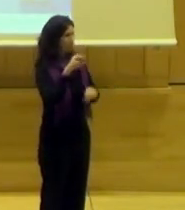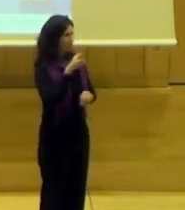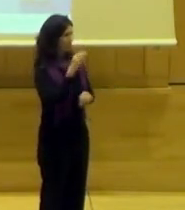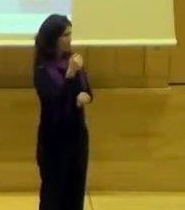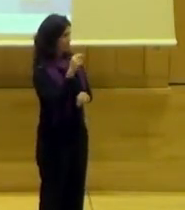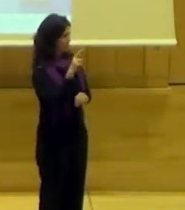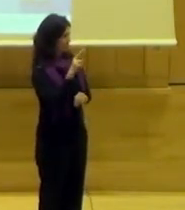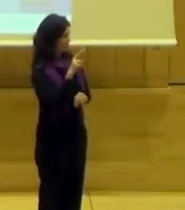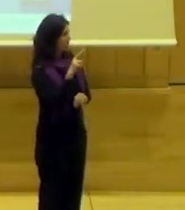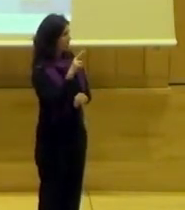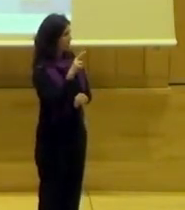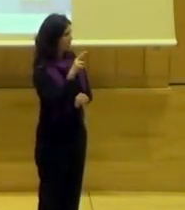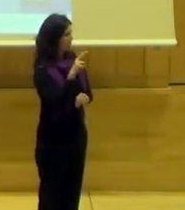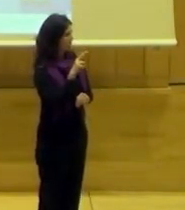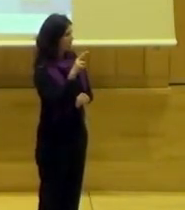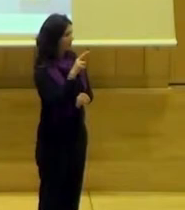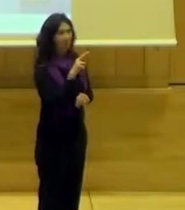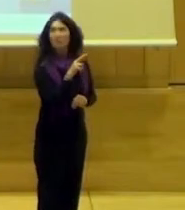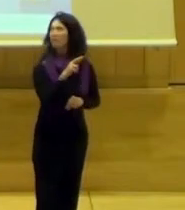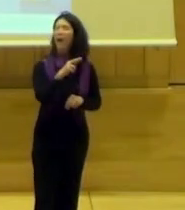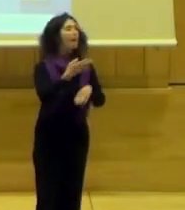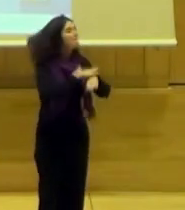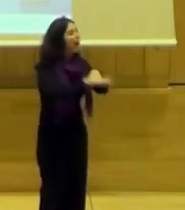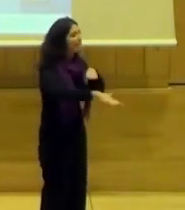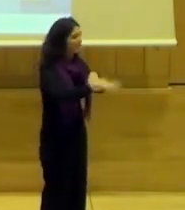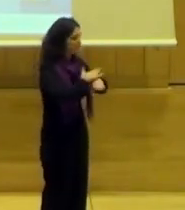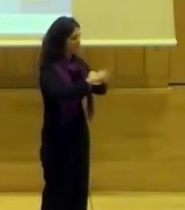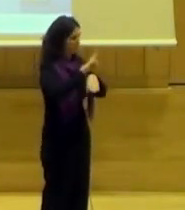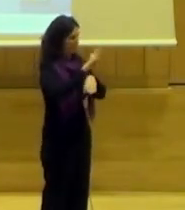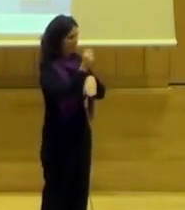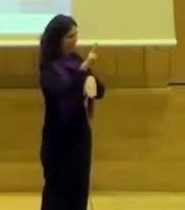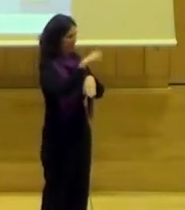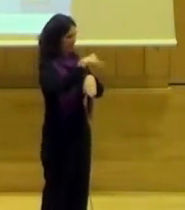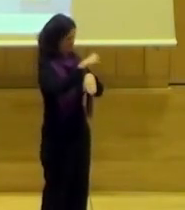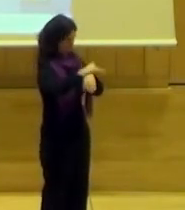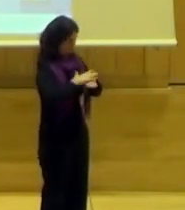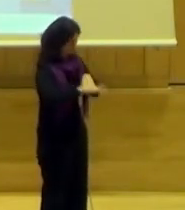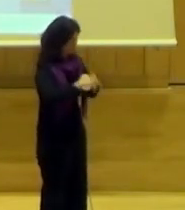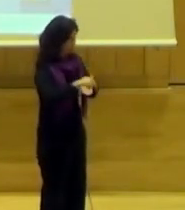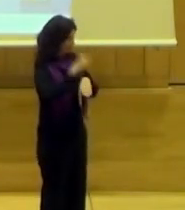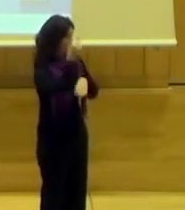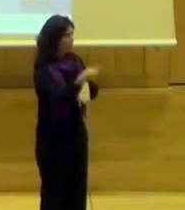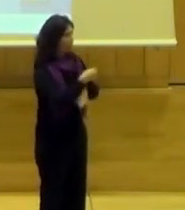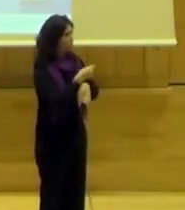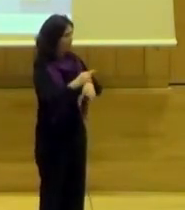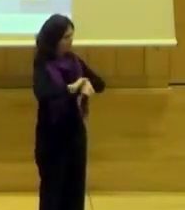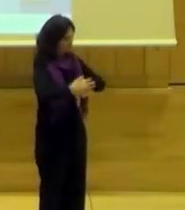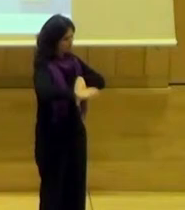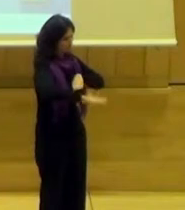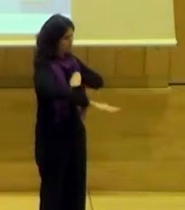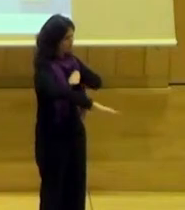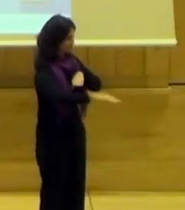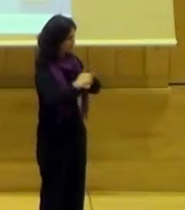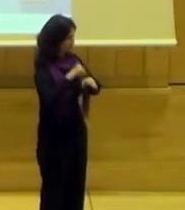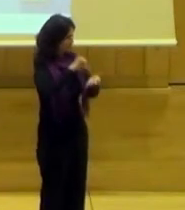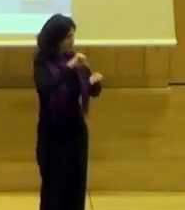Hemos de reconocer que la suma de los pavimentos de este barrio, ya hemos tenido algunas jornadas no hace mucho en la Alhambra sobre este